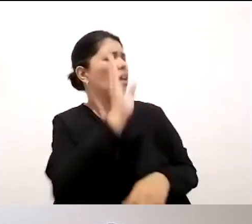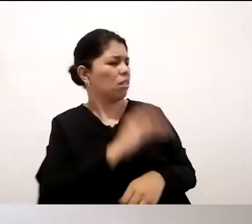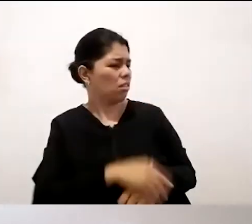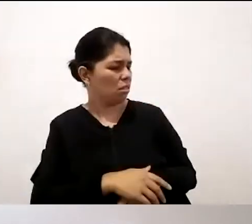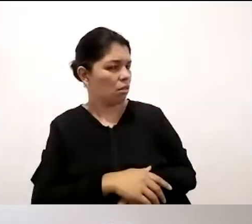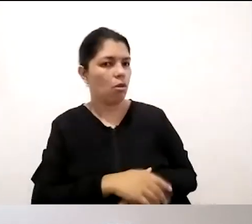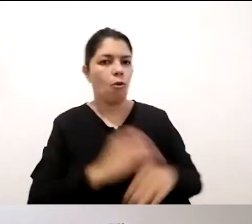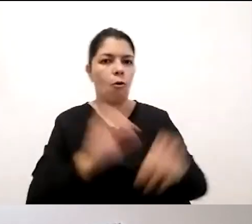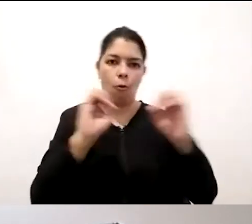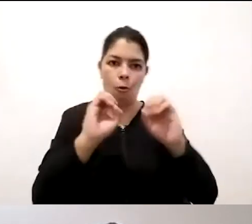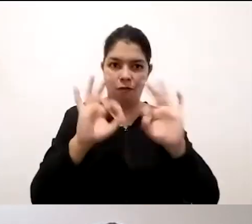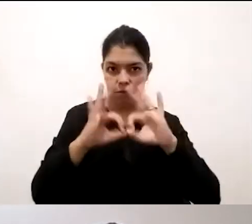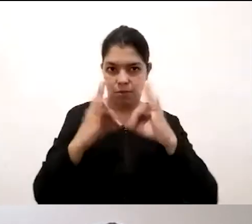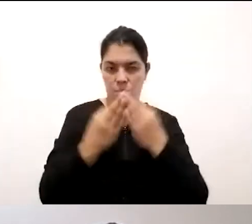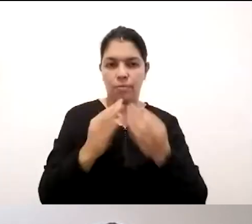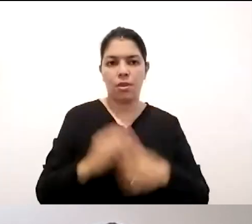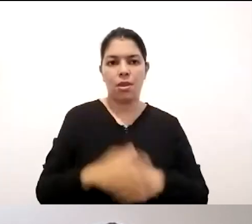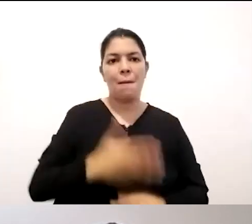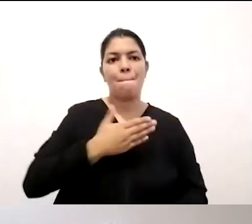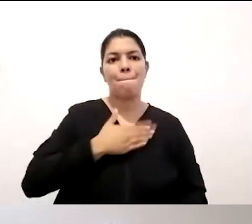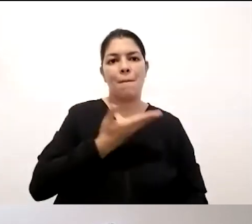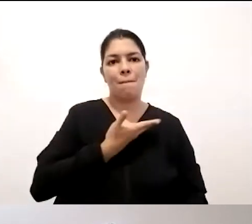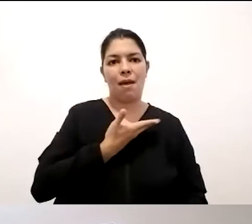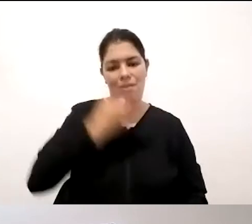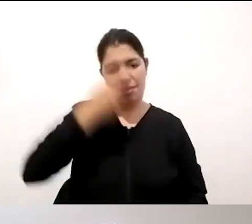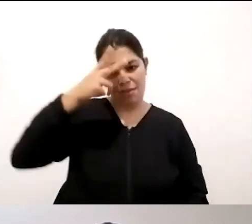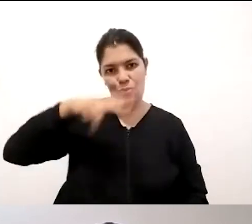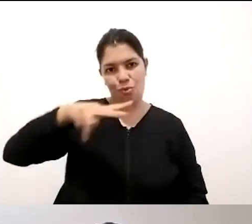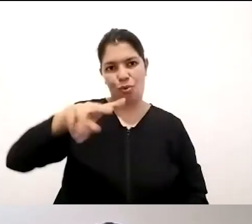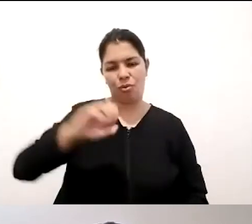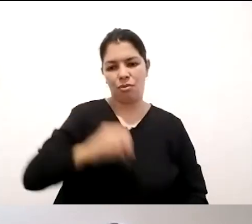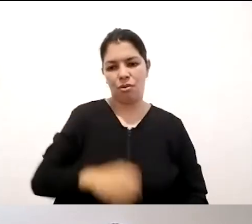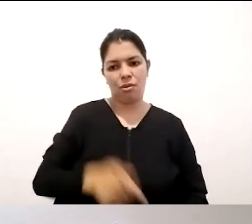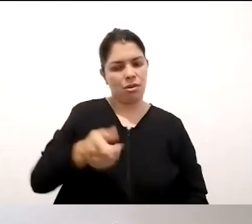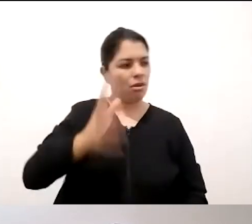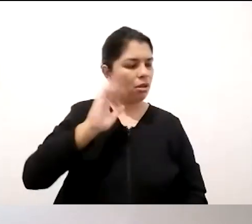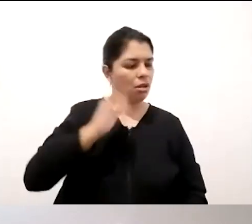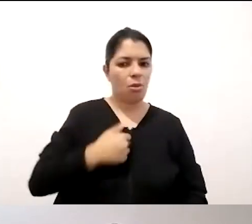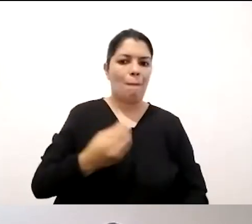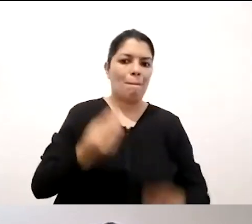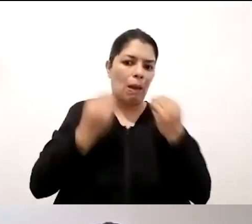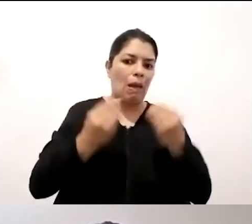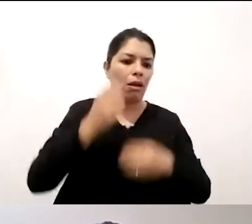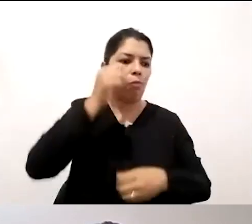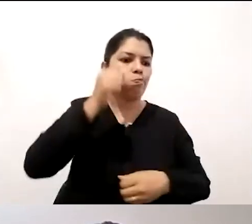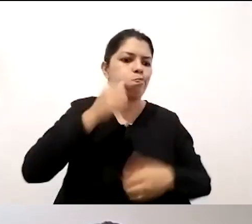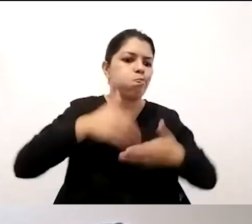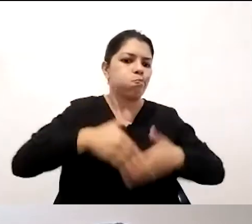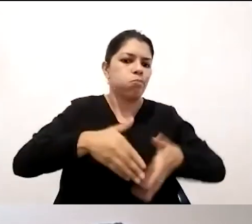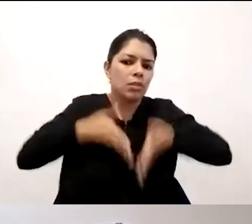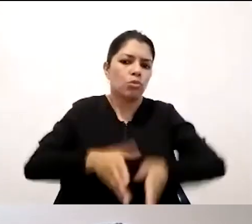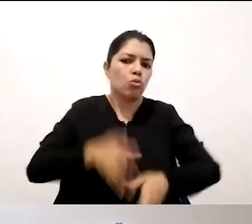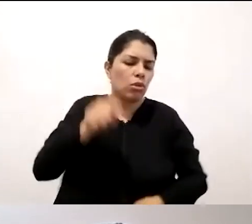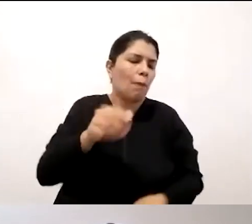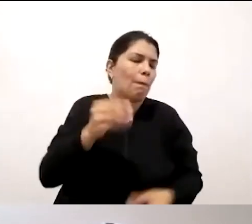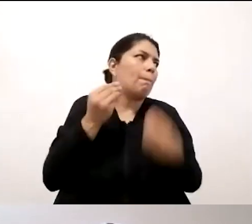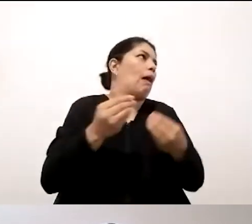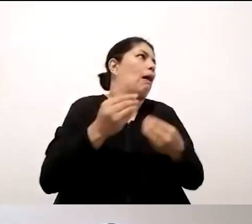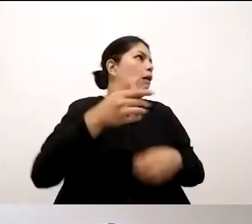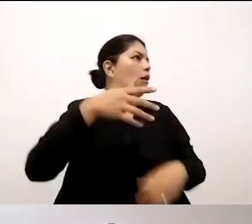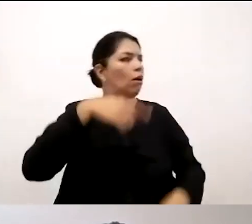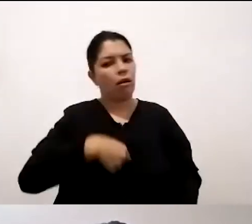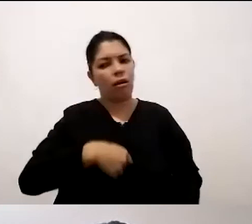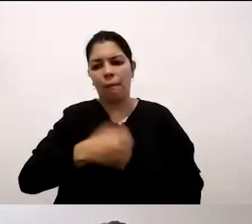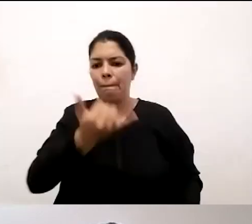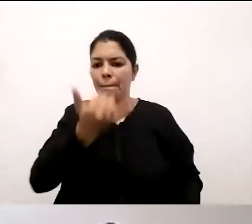madre reiteradamente expresa a su hijo que fue un error haberlo tenido. O cuando una mujer le dice a un hombre que tiene que